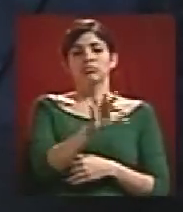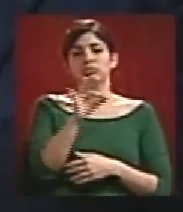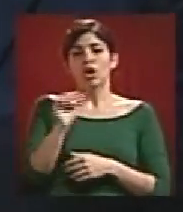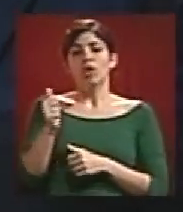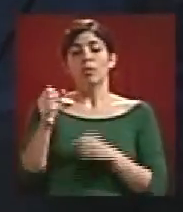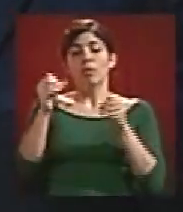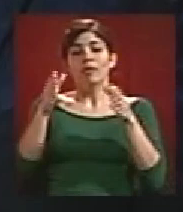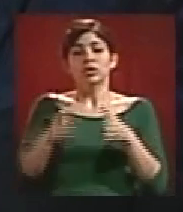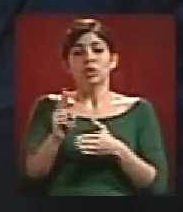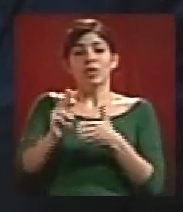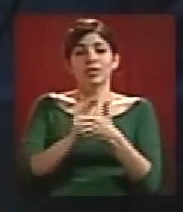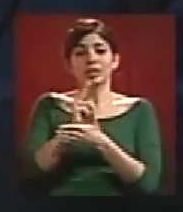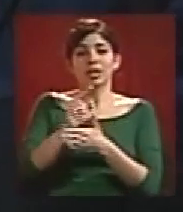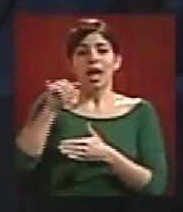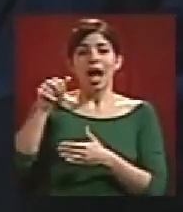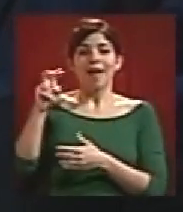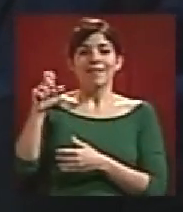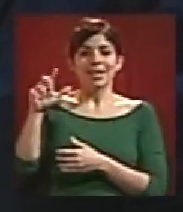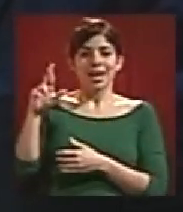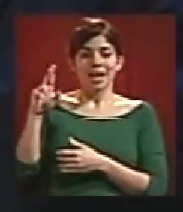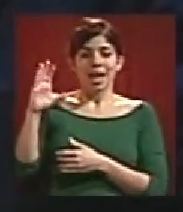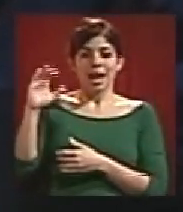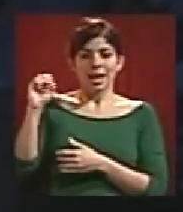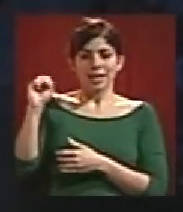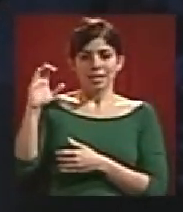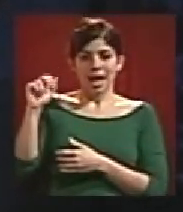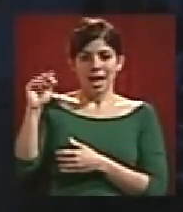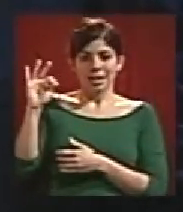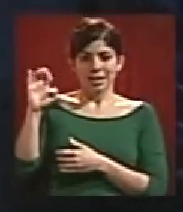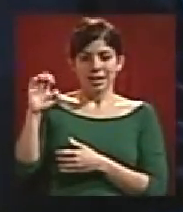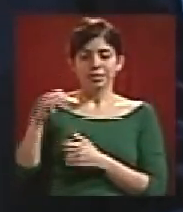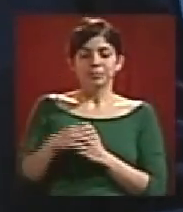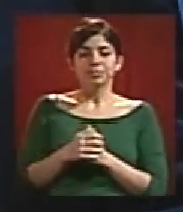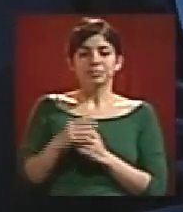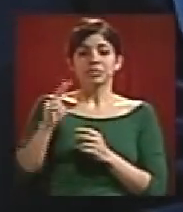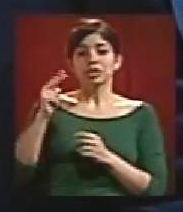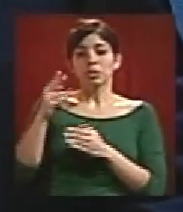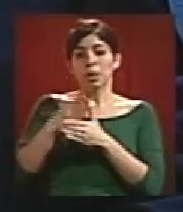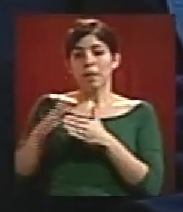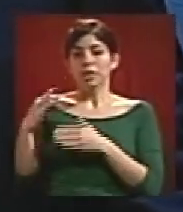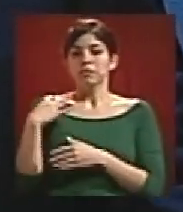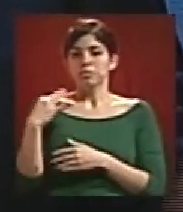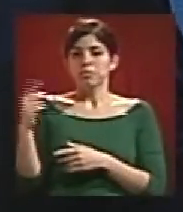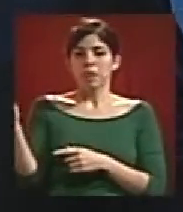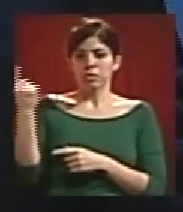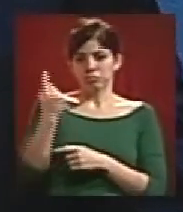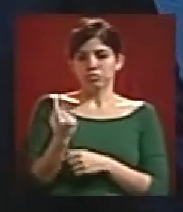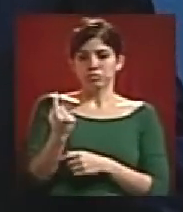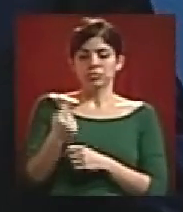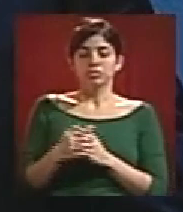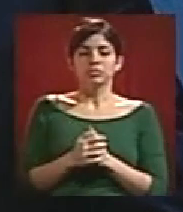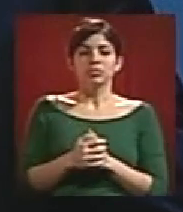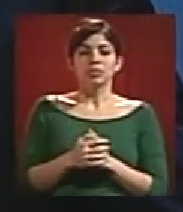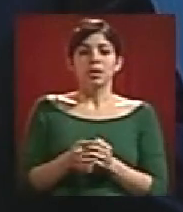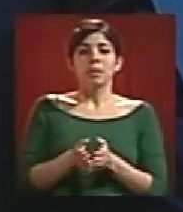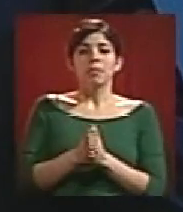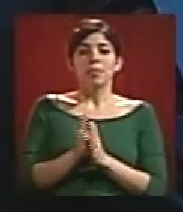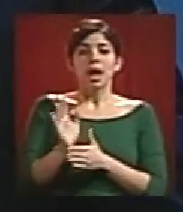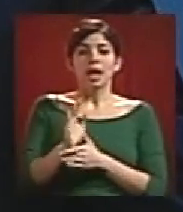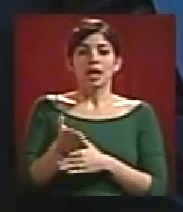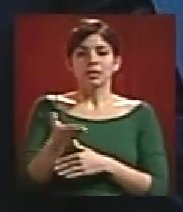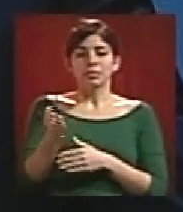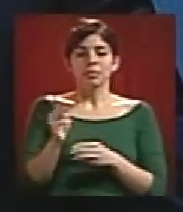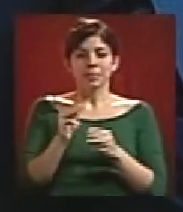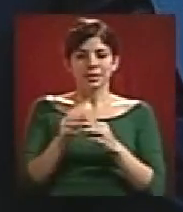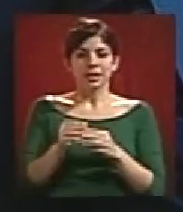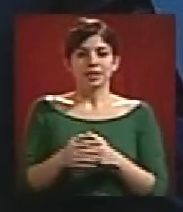profesor universitario don Javier Cascante, quien nos va a acompañar en la segunda mitad, y le pedimos al canal que nos dé un mensaje que tiene